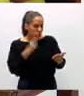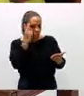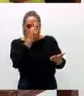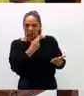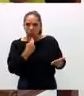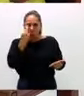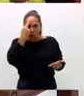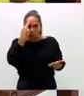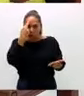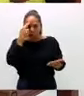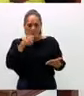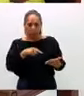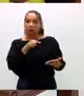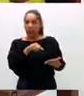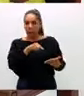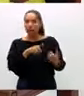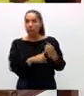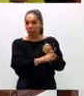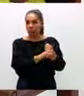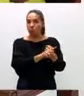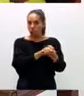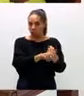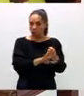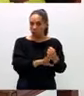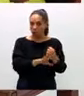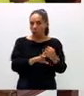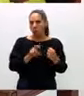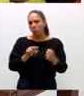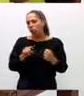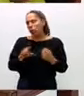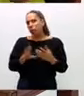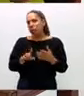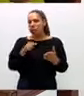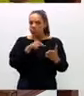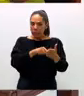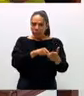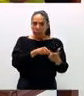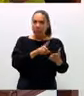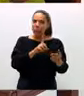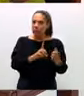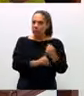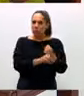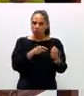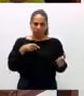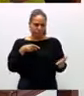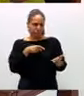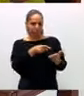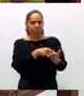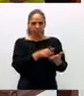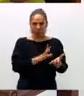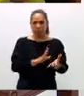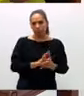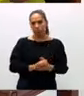es conveniente puntualizar, enfocar o insistir más en ciertos estudiantes.